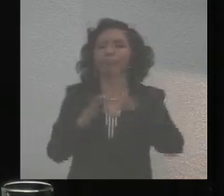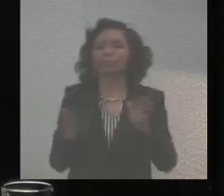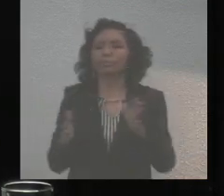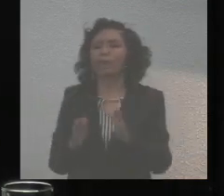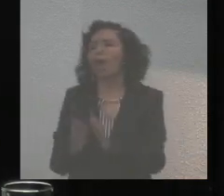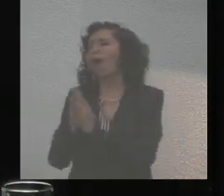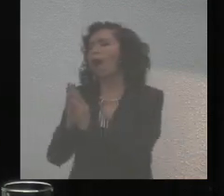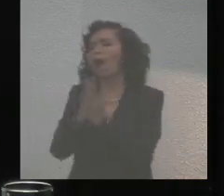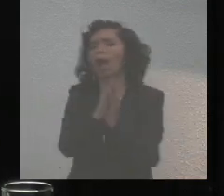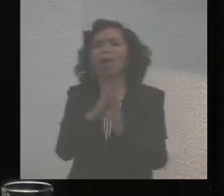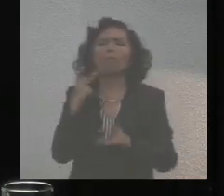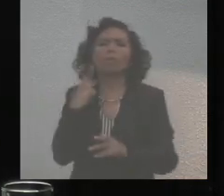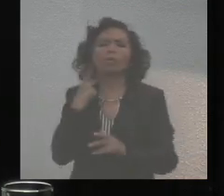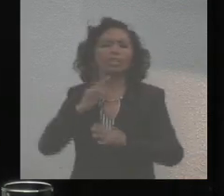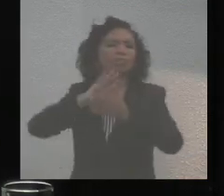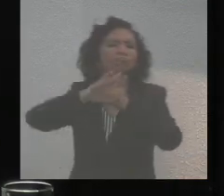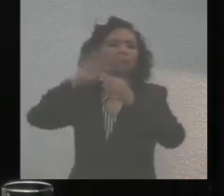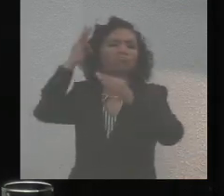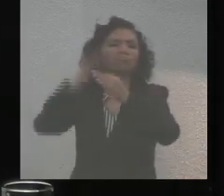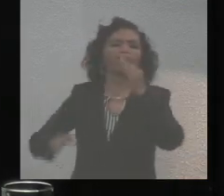favores políticos. La política...